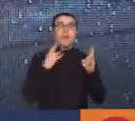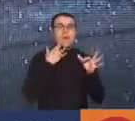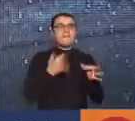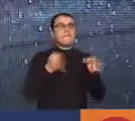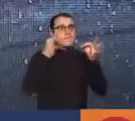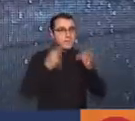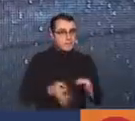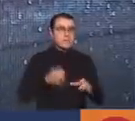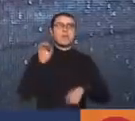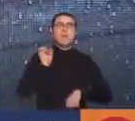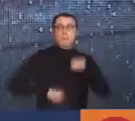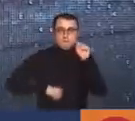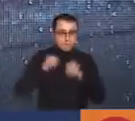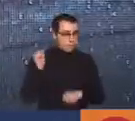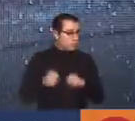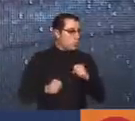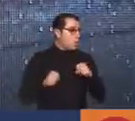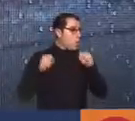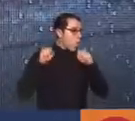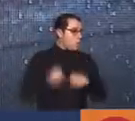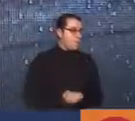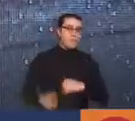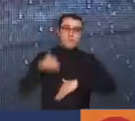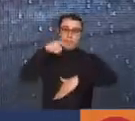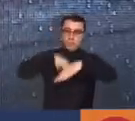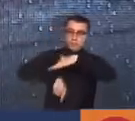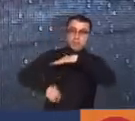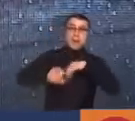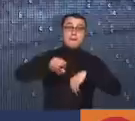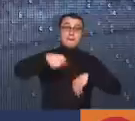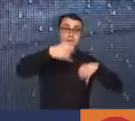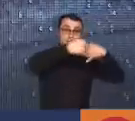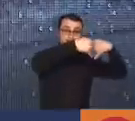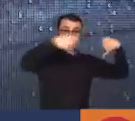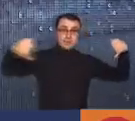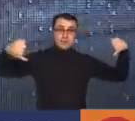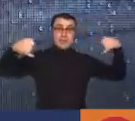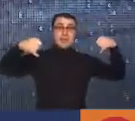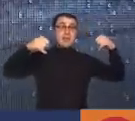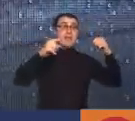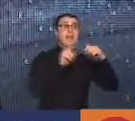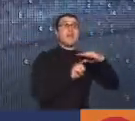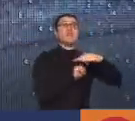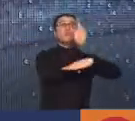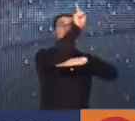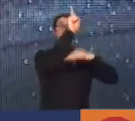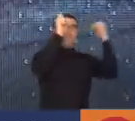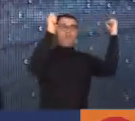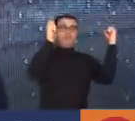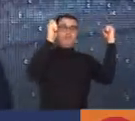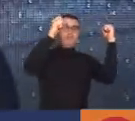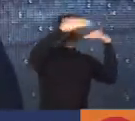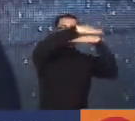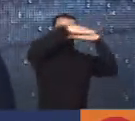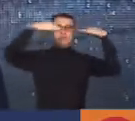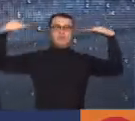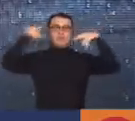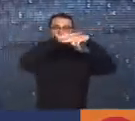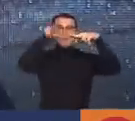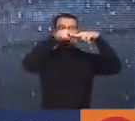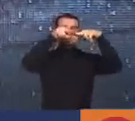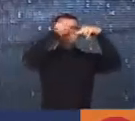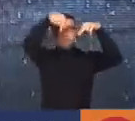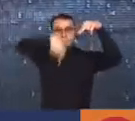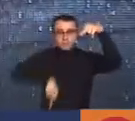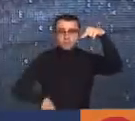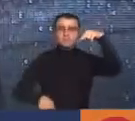real de meter un tramo subterráneo en la primera línea del metro para darle más potencia al metro de Bogotá y